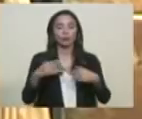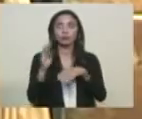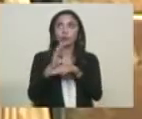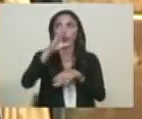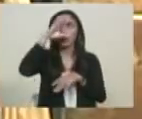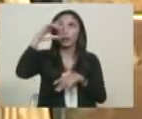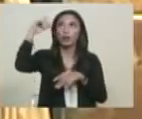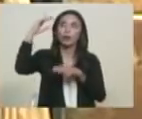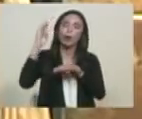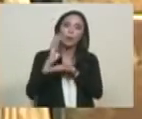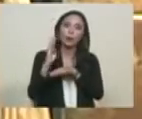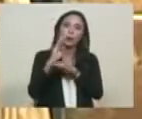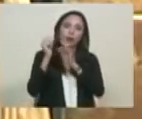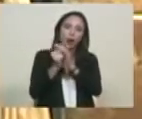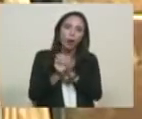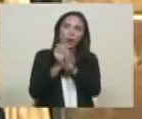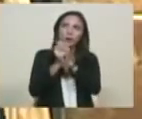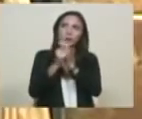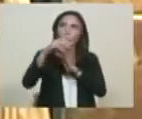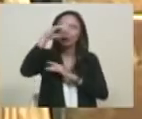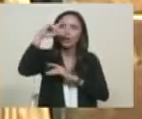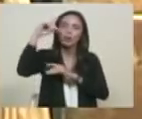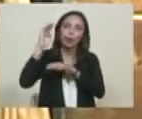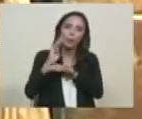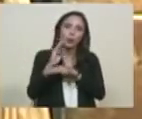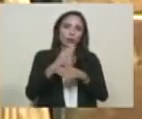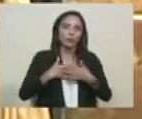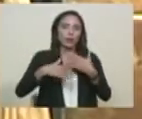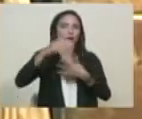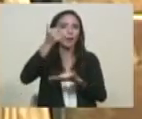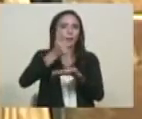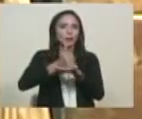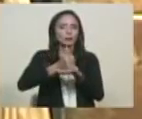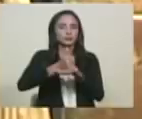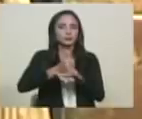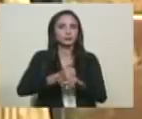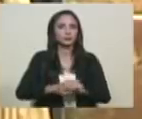por Dios, por las oraciones de ustedes. Amén.